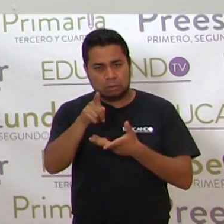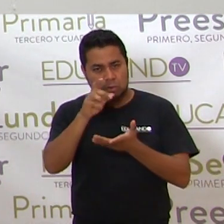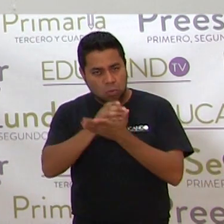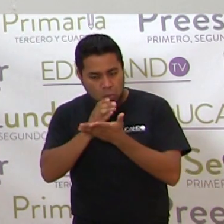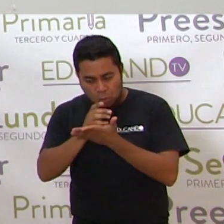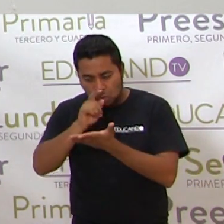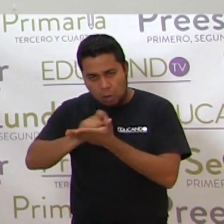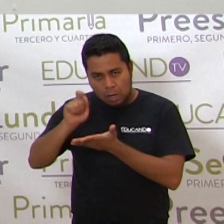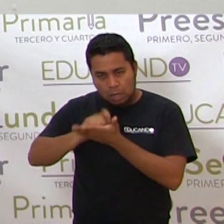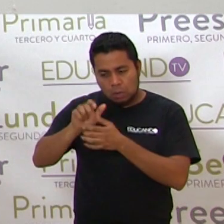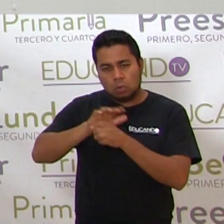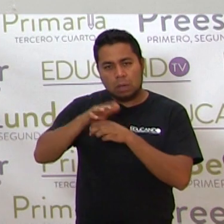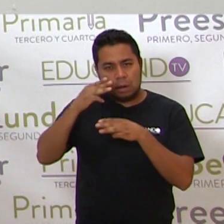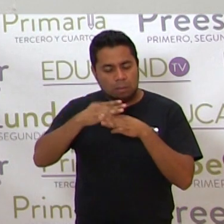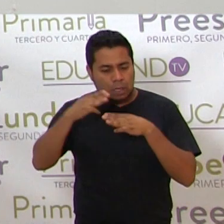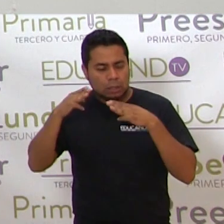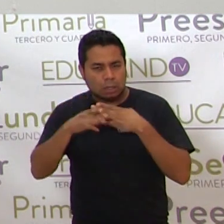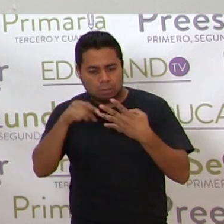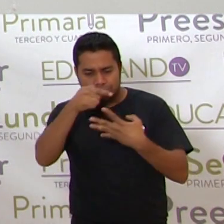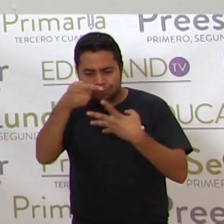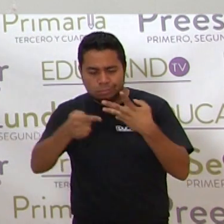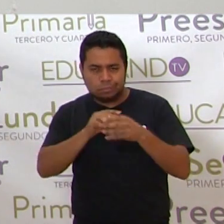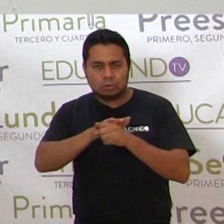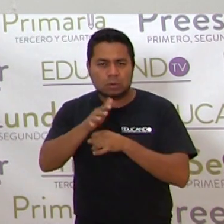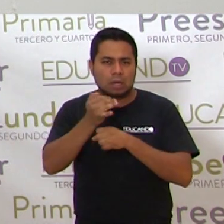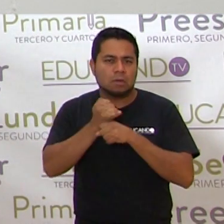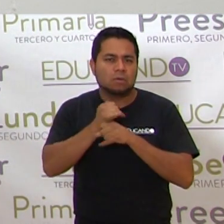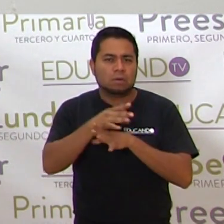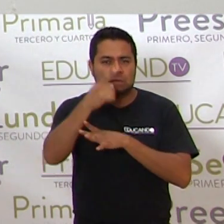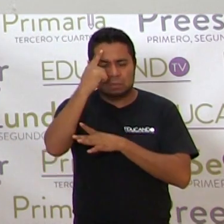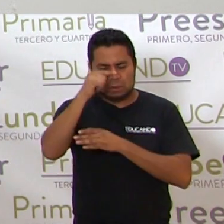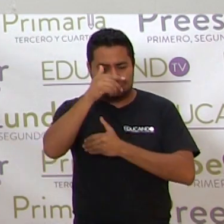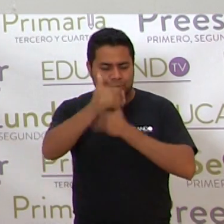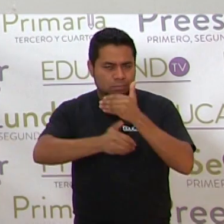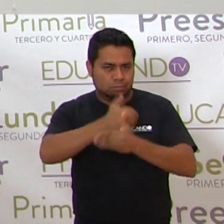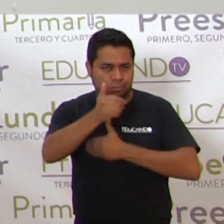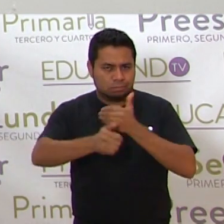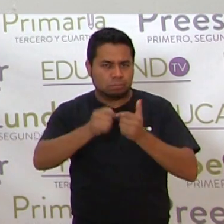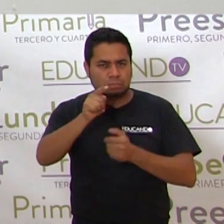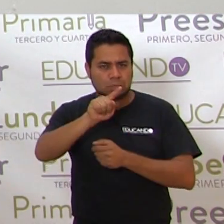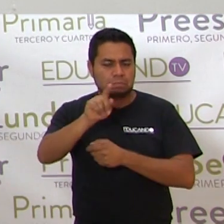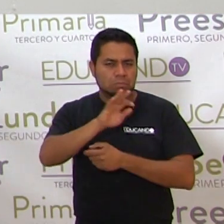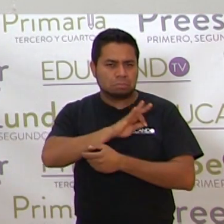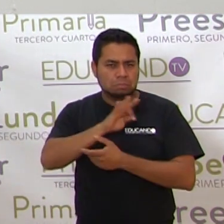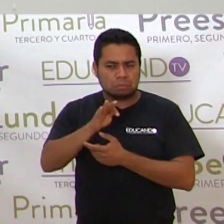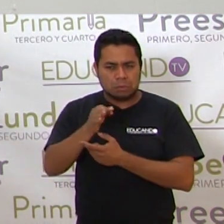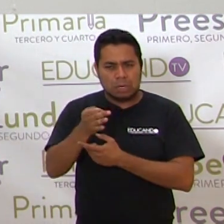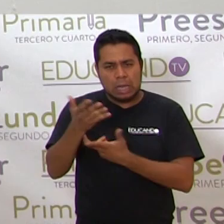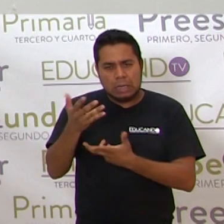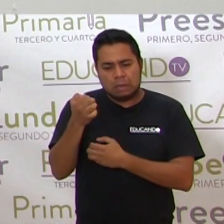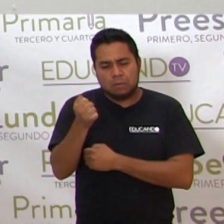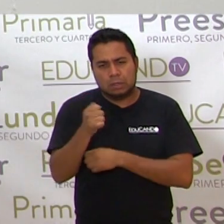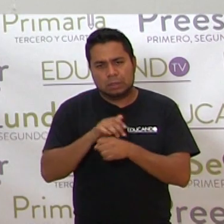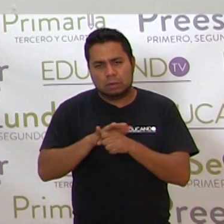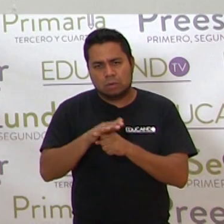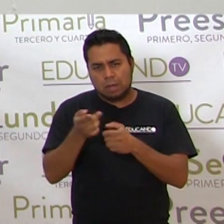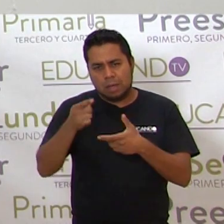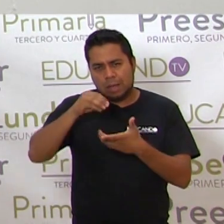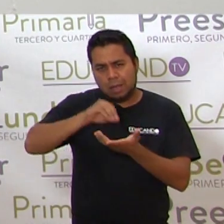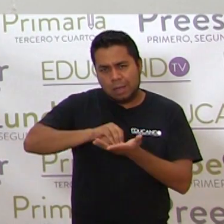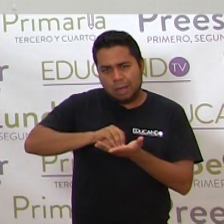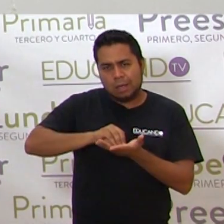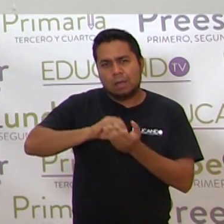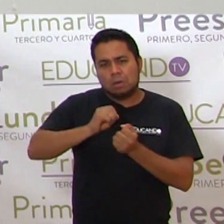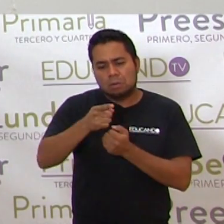tus materiales educativos toda esta información para que más adelante puedas ayudarte a reforzar este contenido o hacer tu